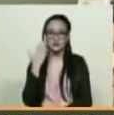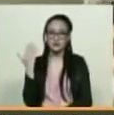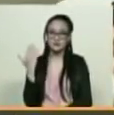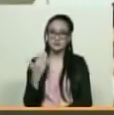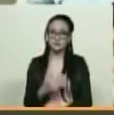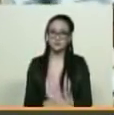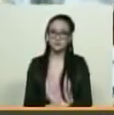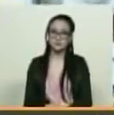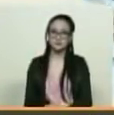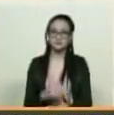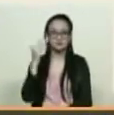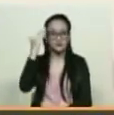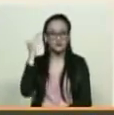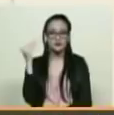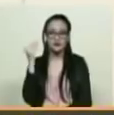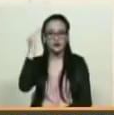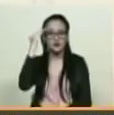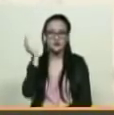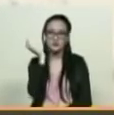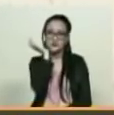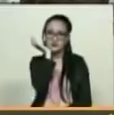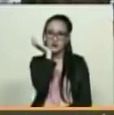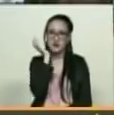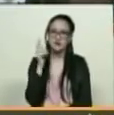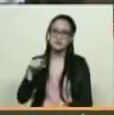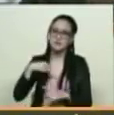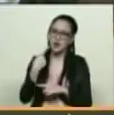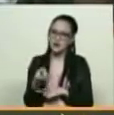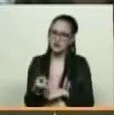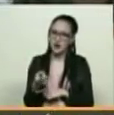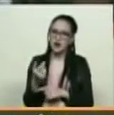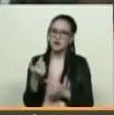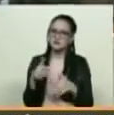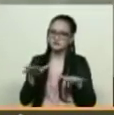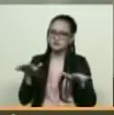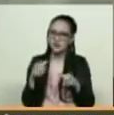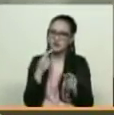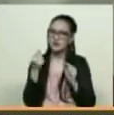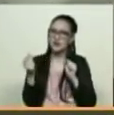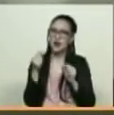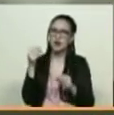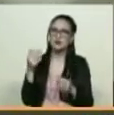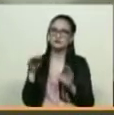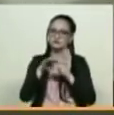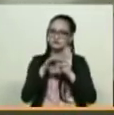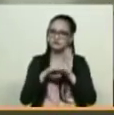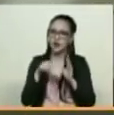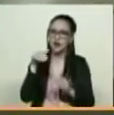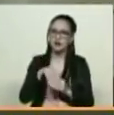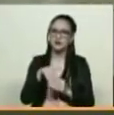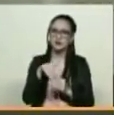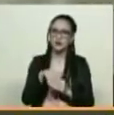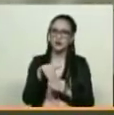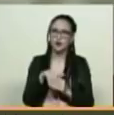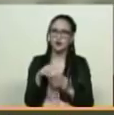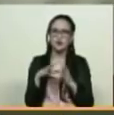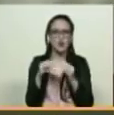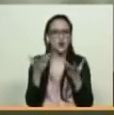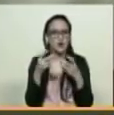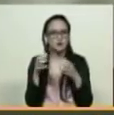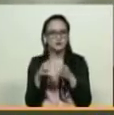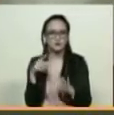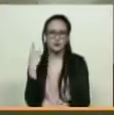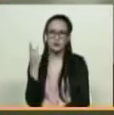Tibisay Lucena, explicando que el día de mañana está convocado un diálogo de las garantías electorales. Están convocadas todas las